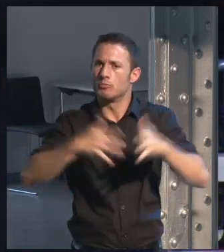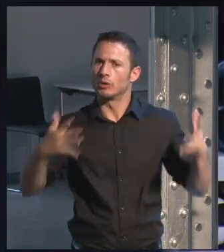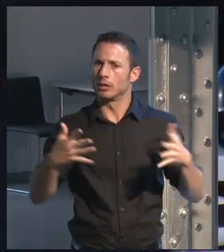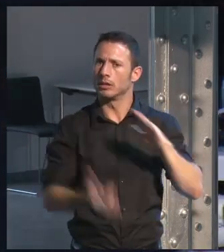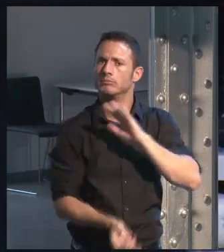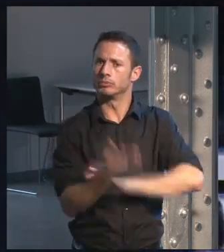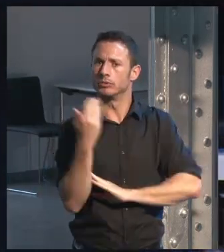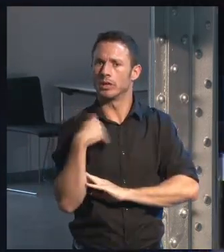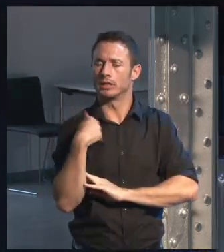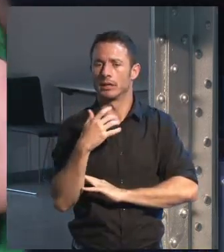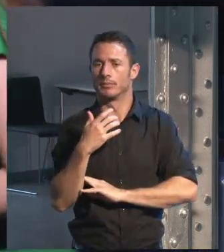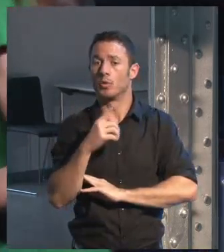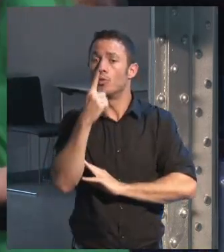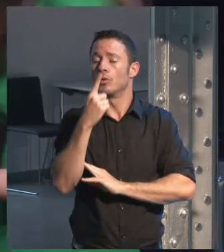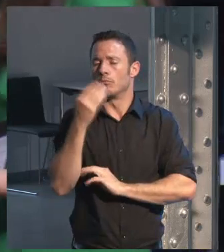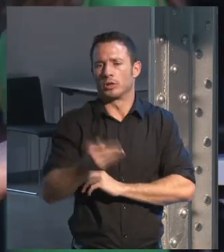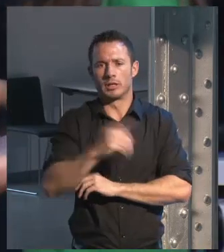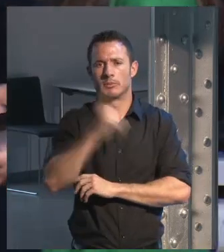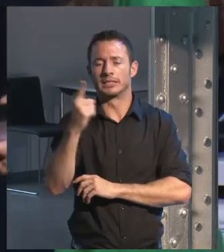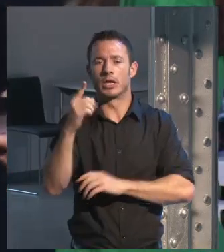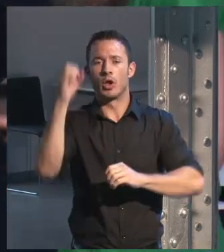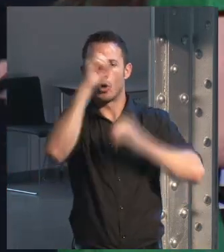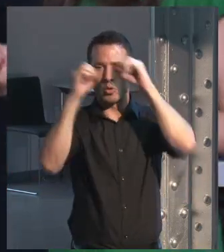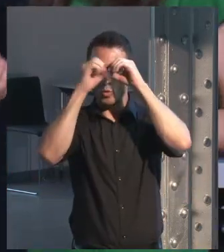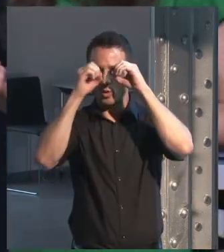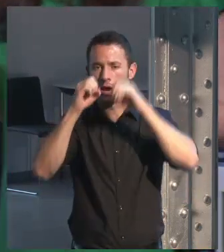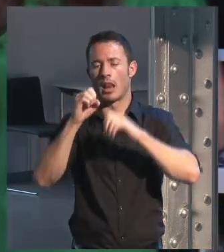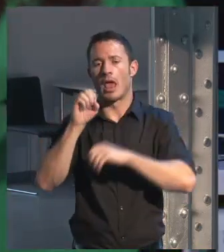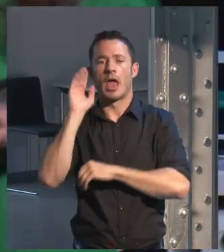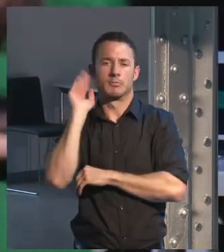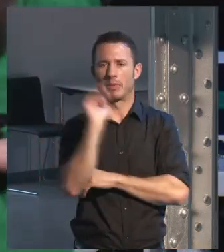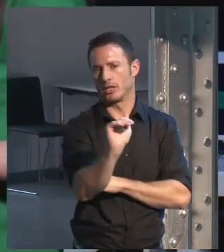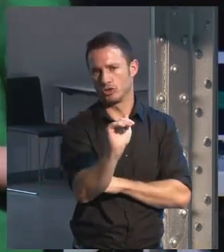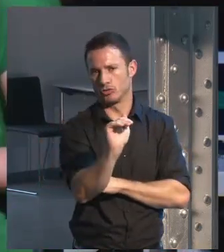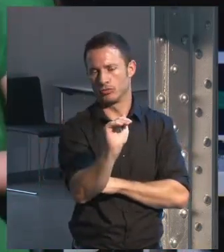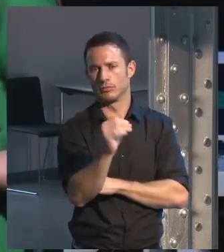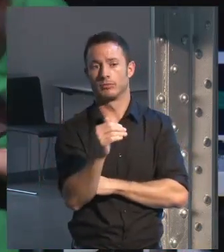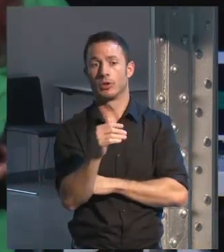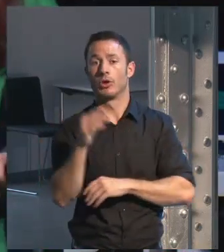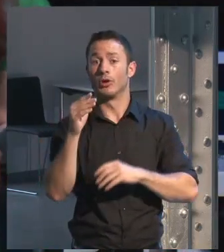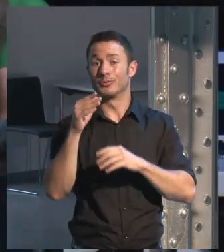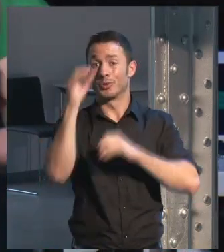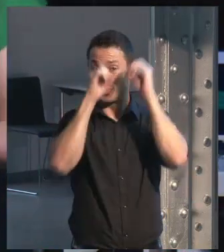de ellos, el más importante sin duda, es Google Expedition. Es el proyecto de Google para